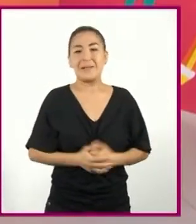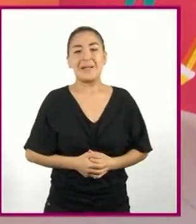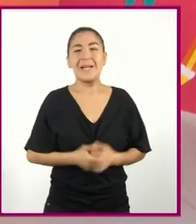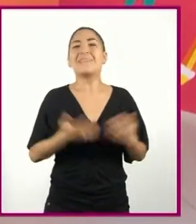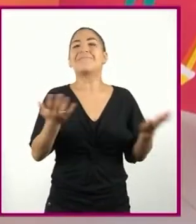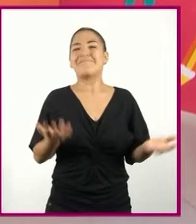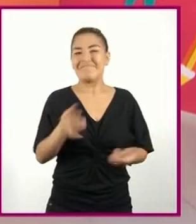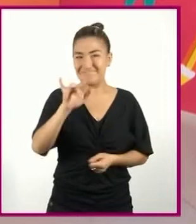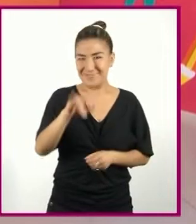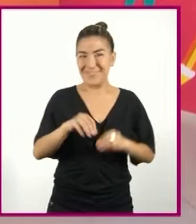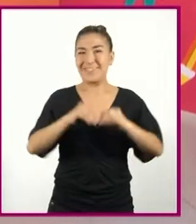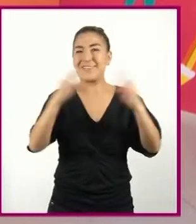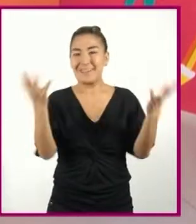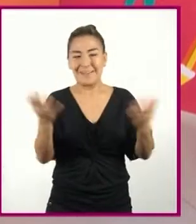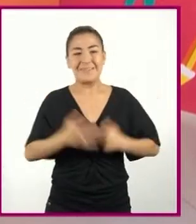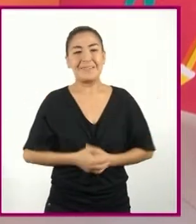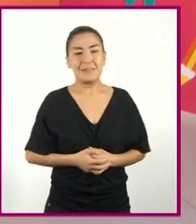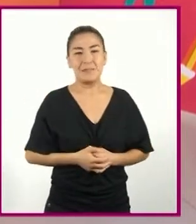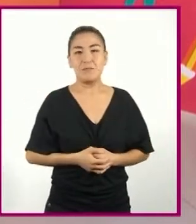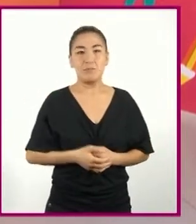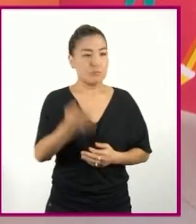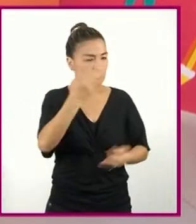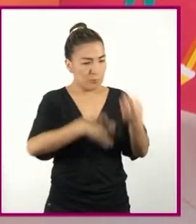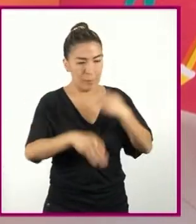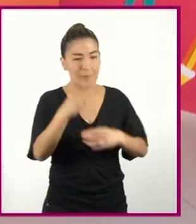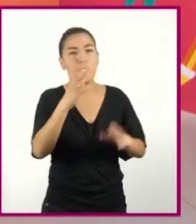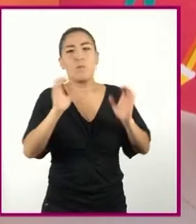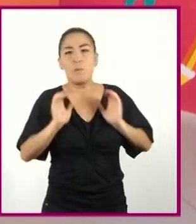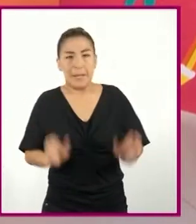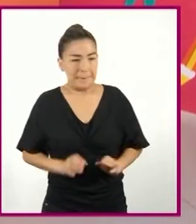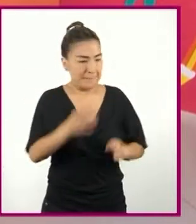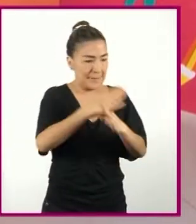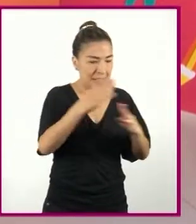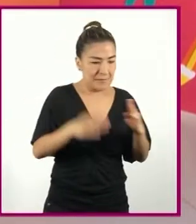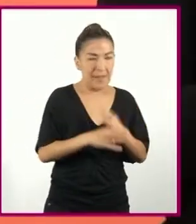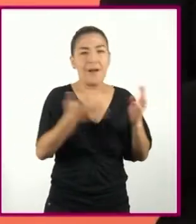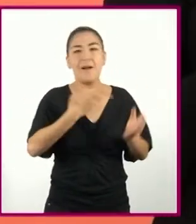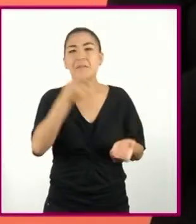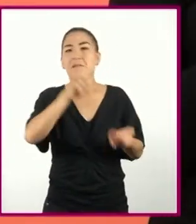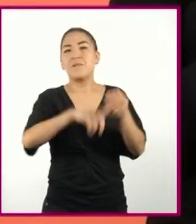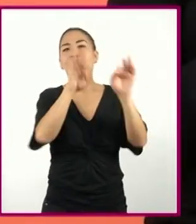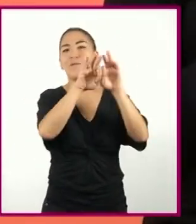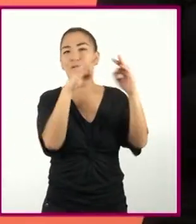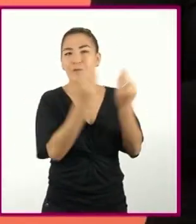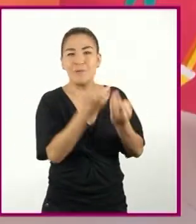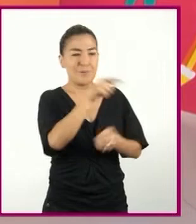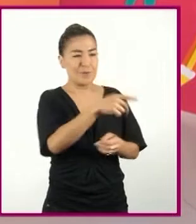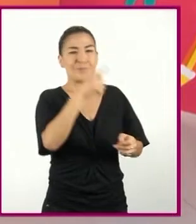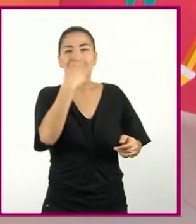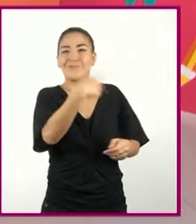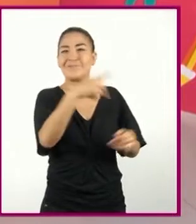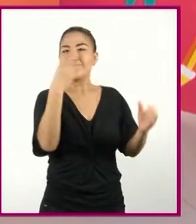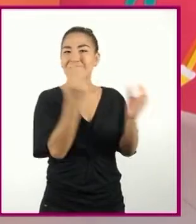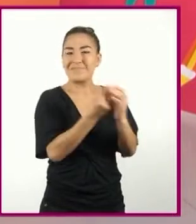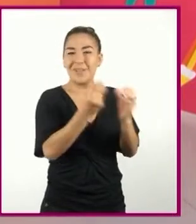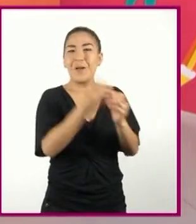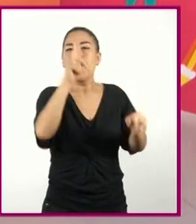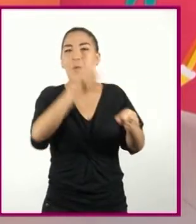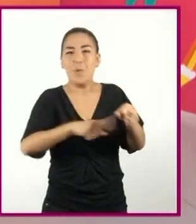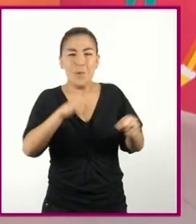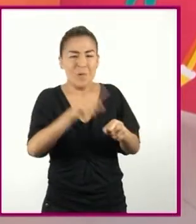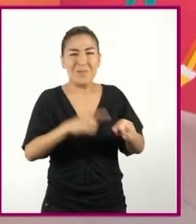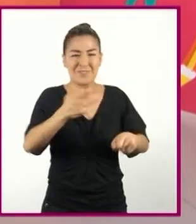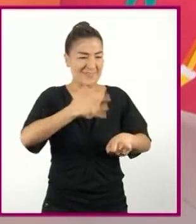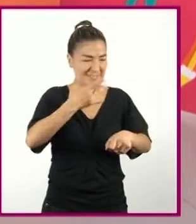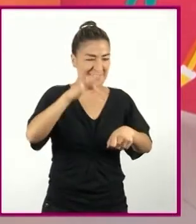¡Claro! Todos los cuerpos tienen diversas formas, cualidades que les da color, que les da